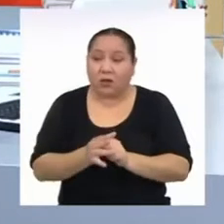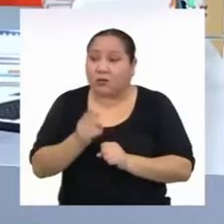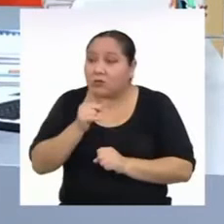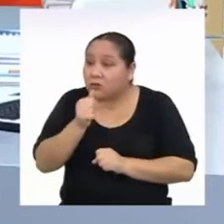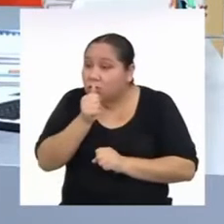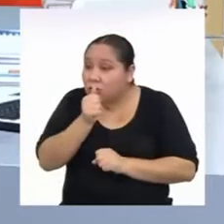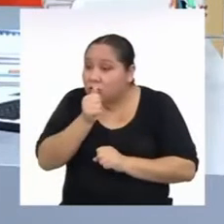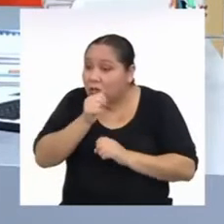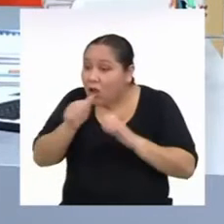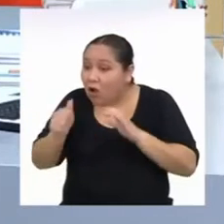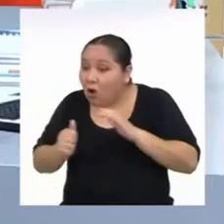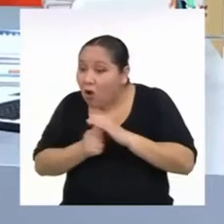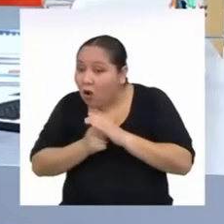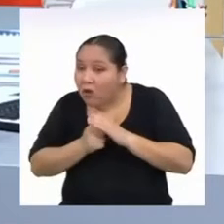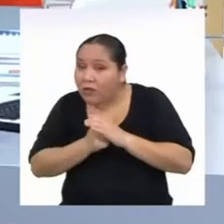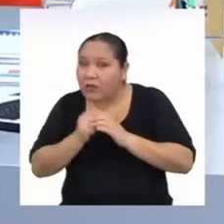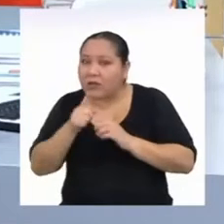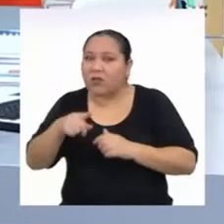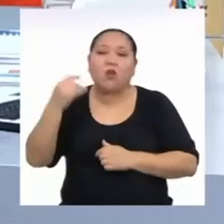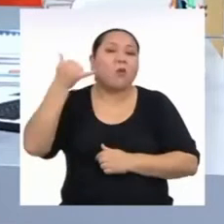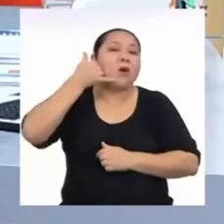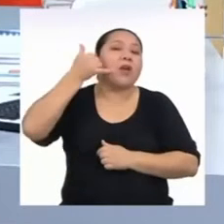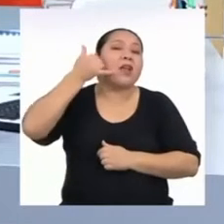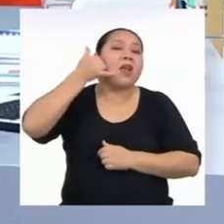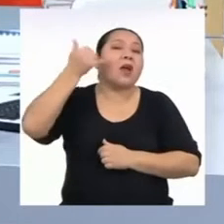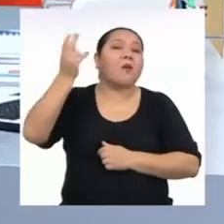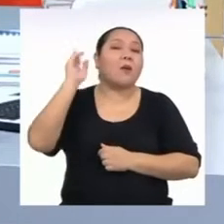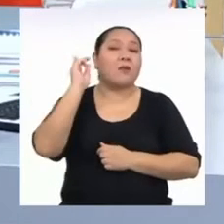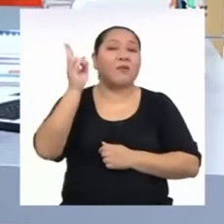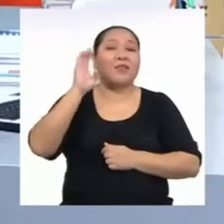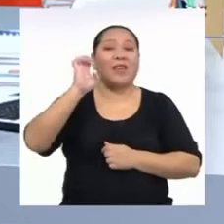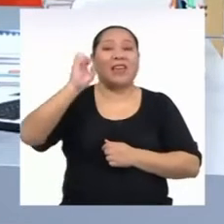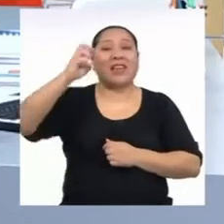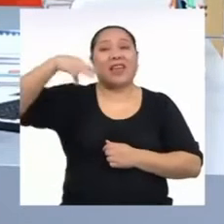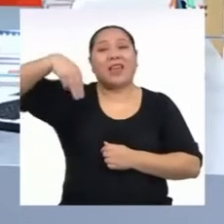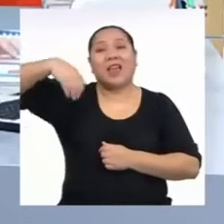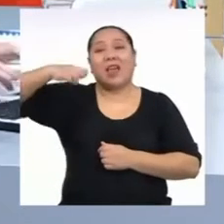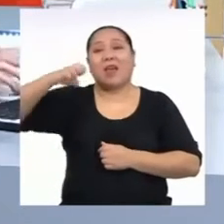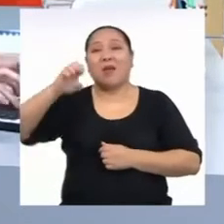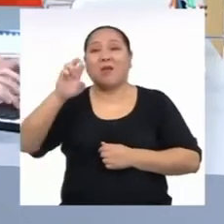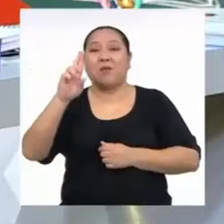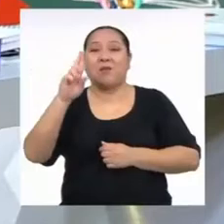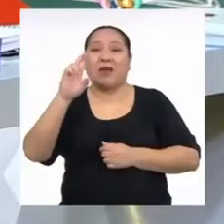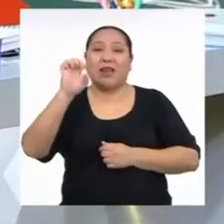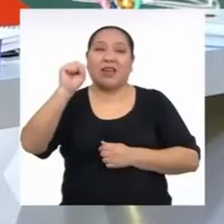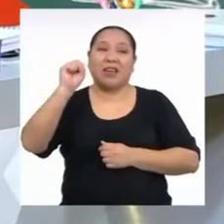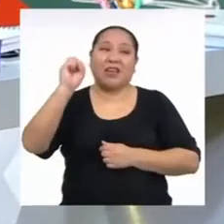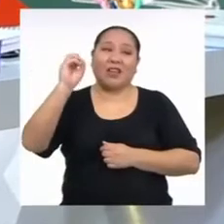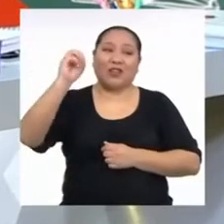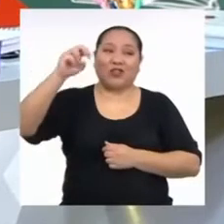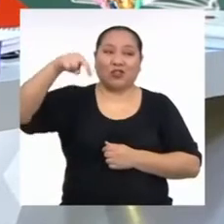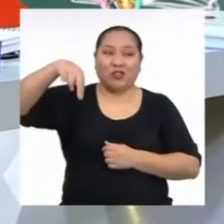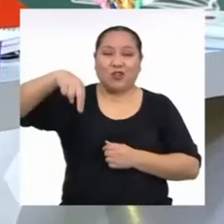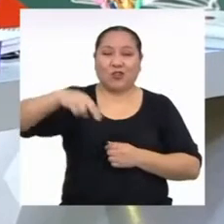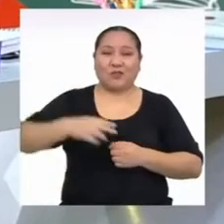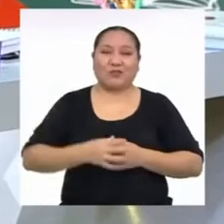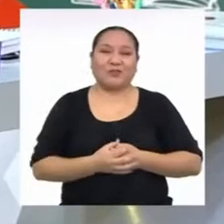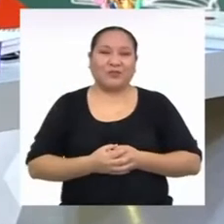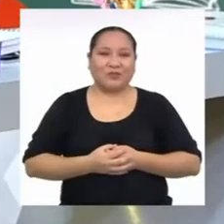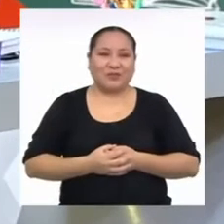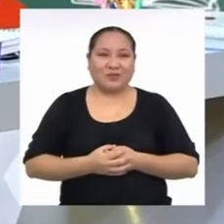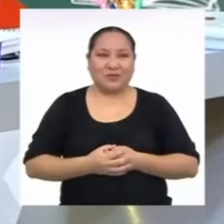que estoy por llamar al profesor Emerson González.